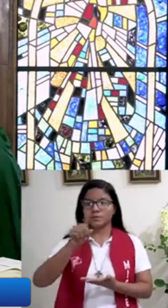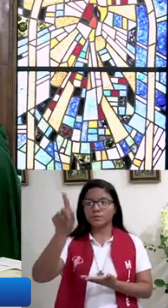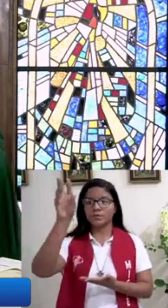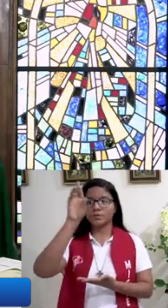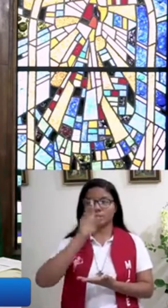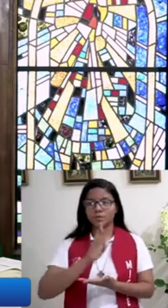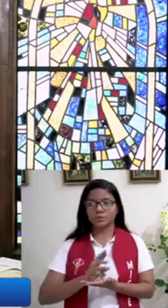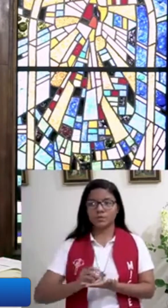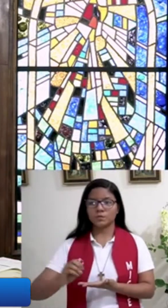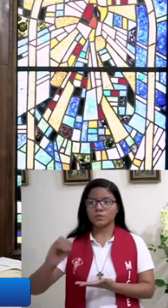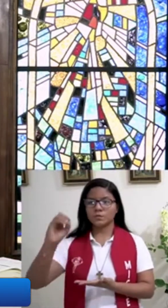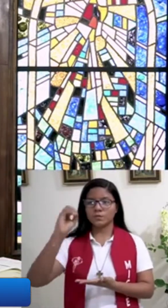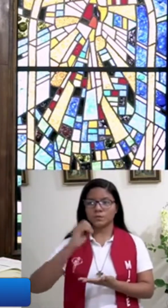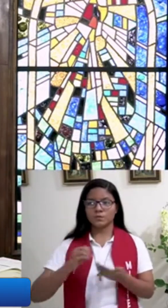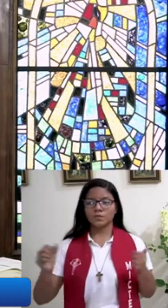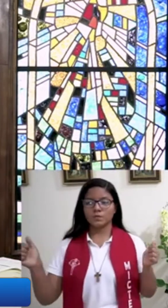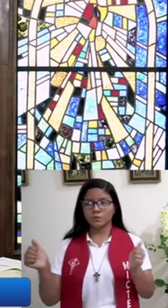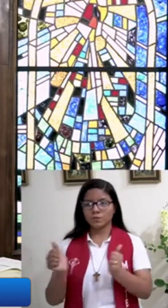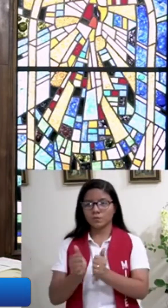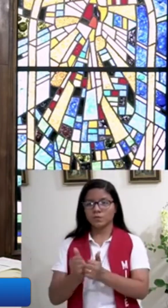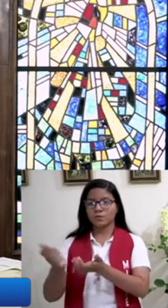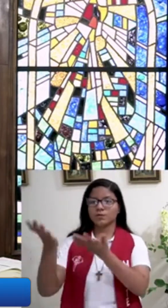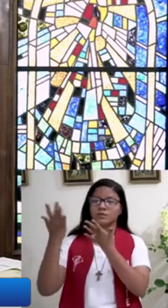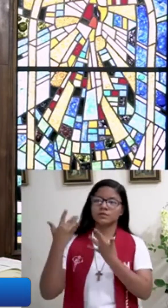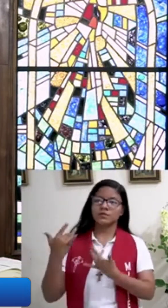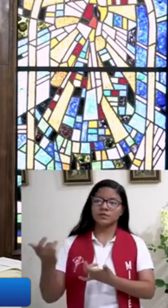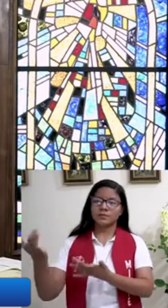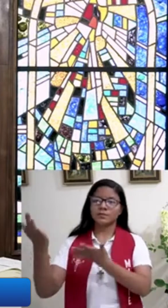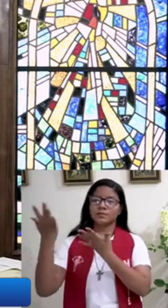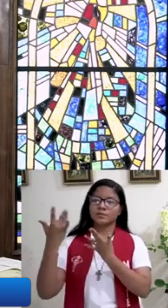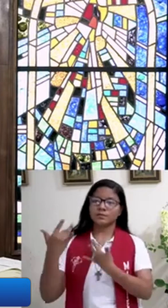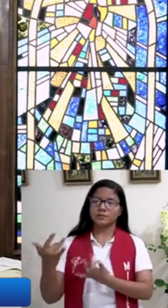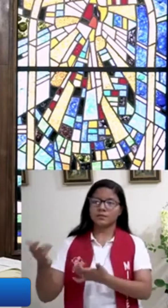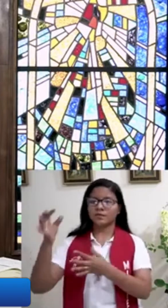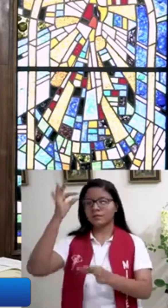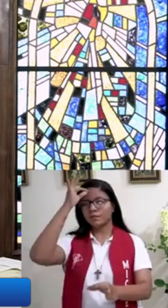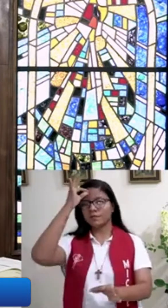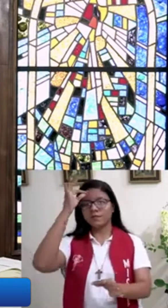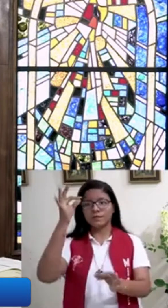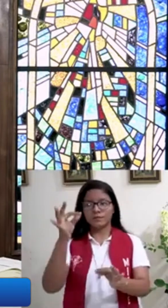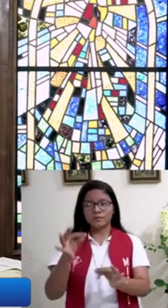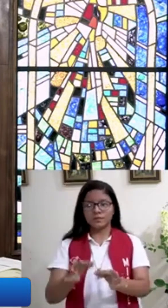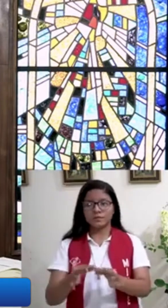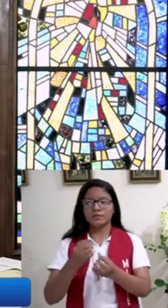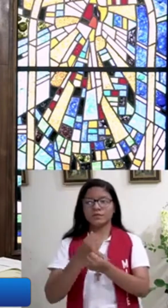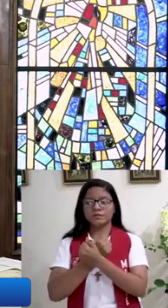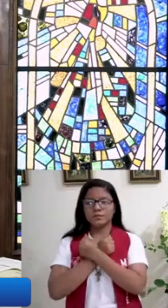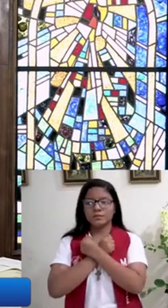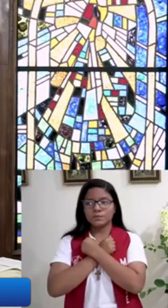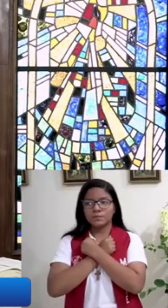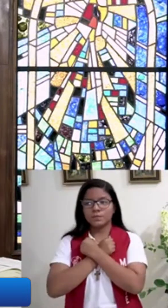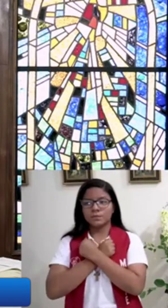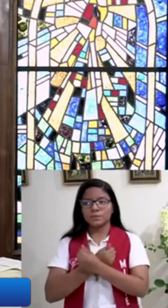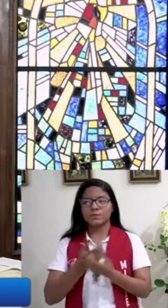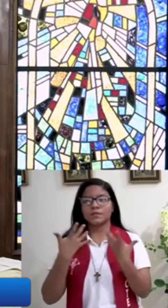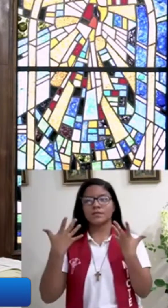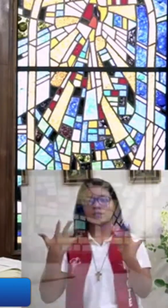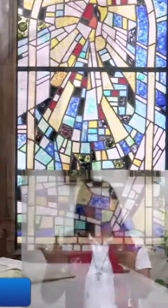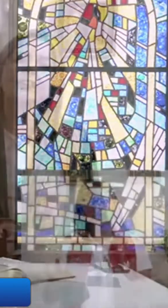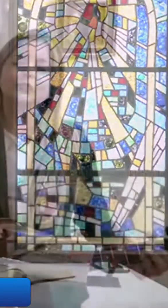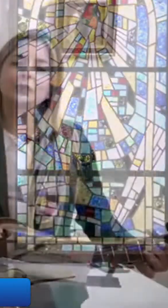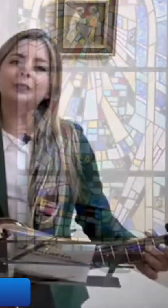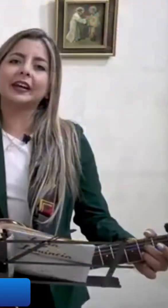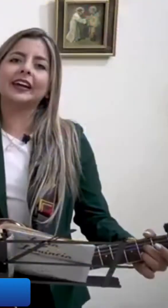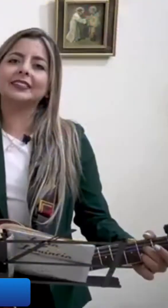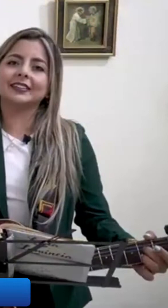Señor, con esperanza, con fe y con amor, queremos llegar